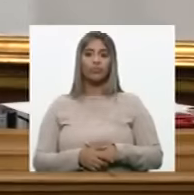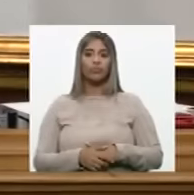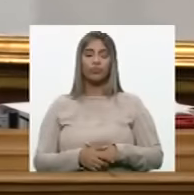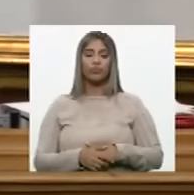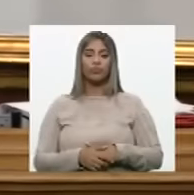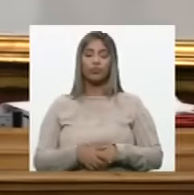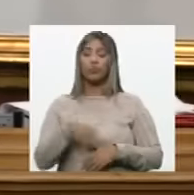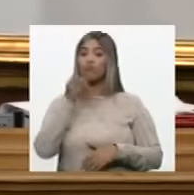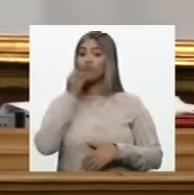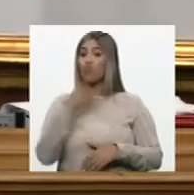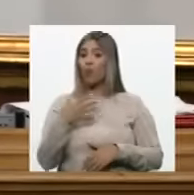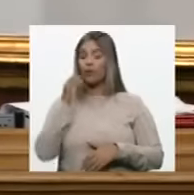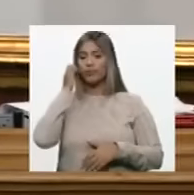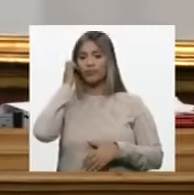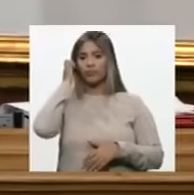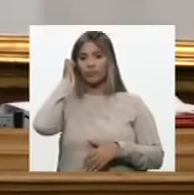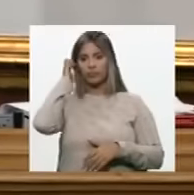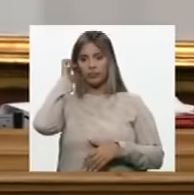Bueno.